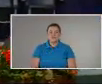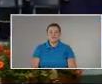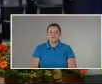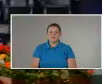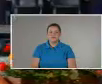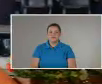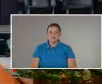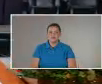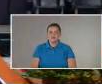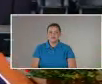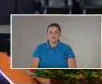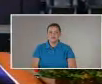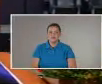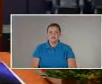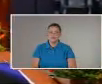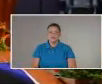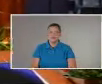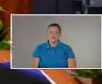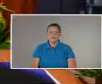en mi